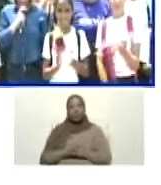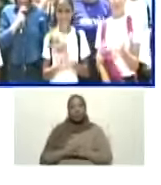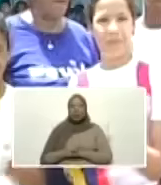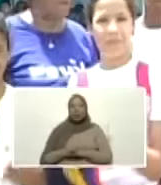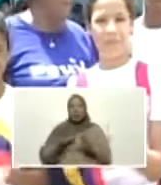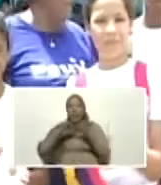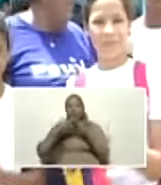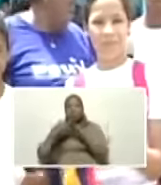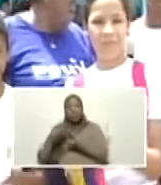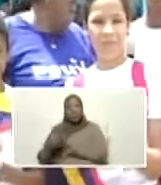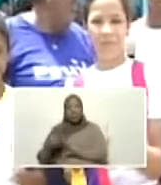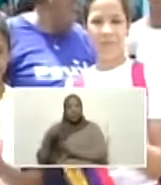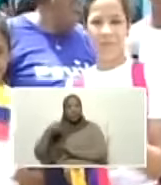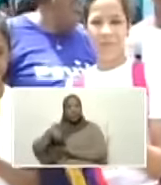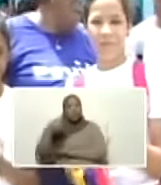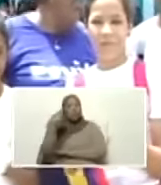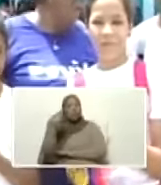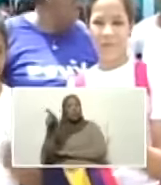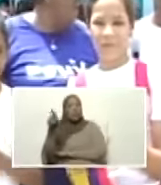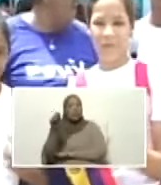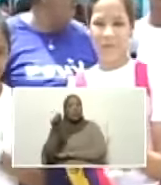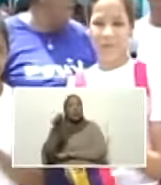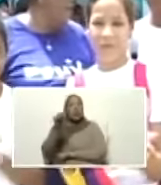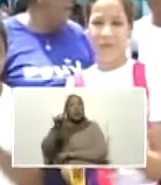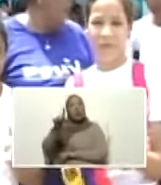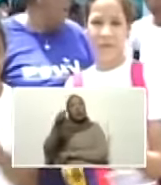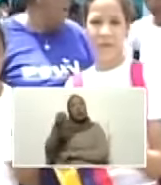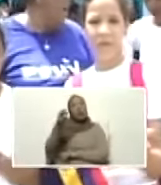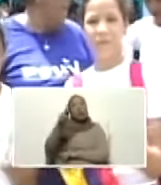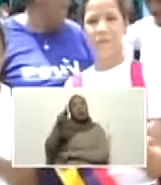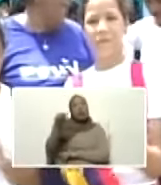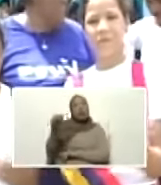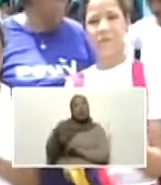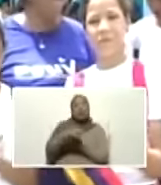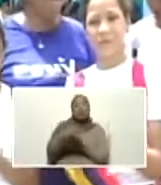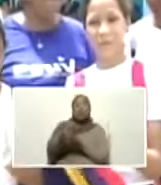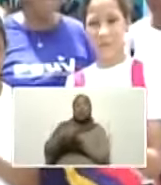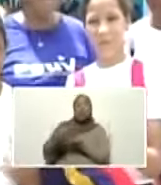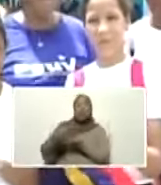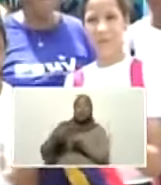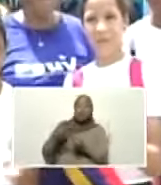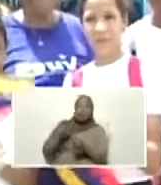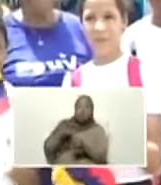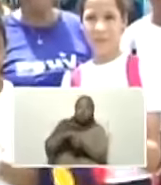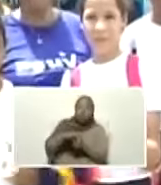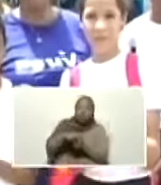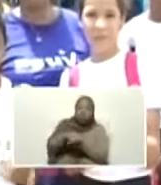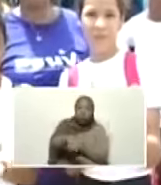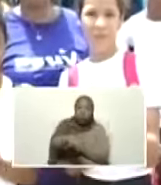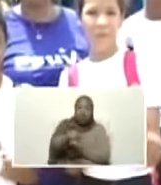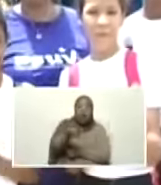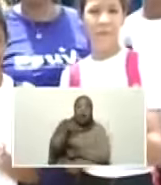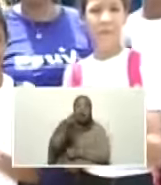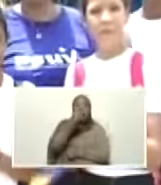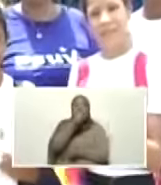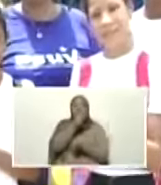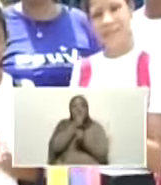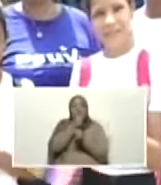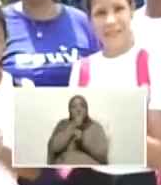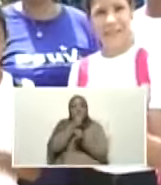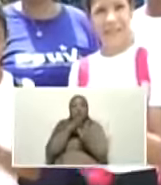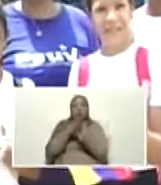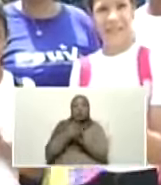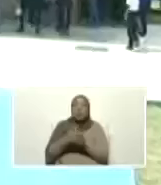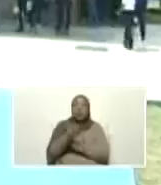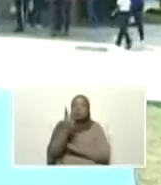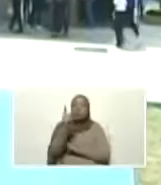El Torno de la parroquia Leonardo Ruiz Pinedo del municipio Tucupita, haciendo apertura al complejo educativo